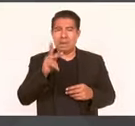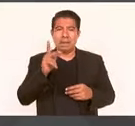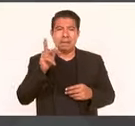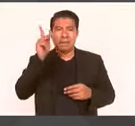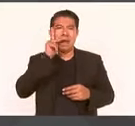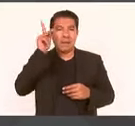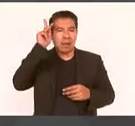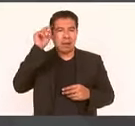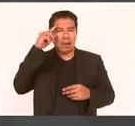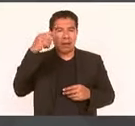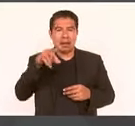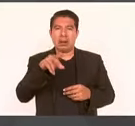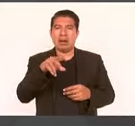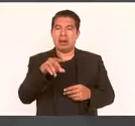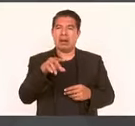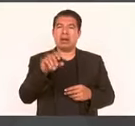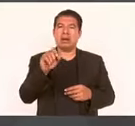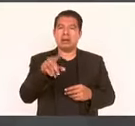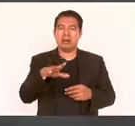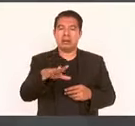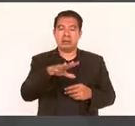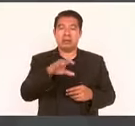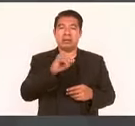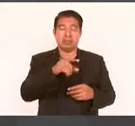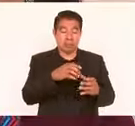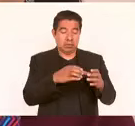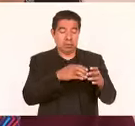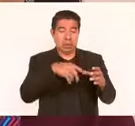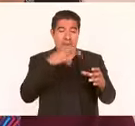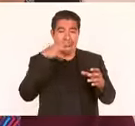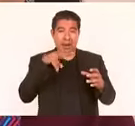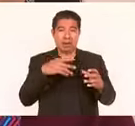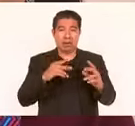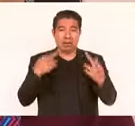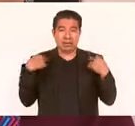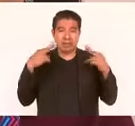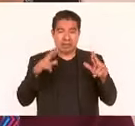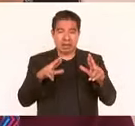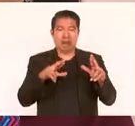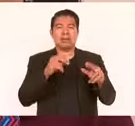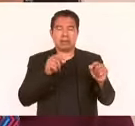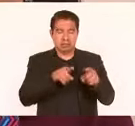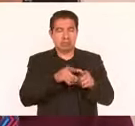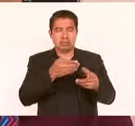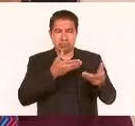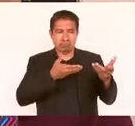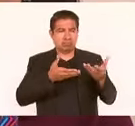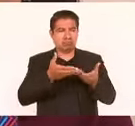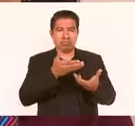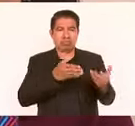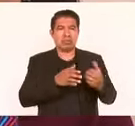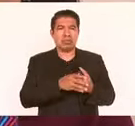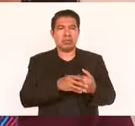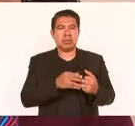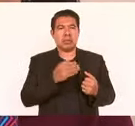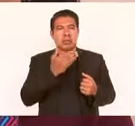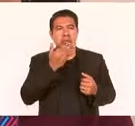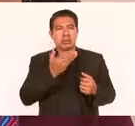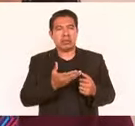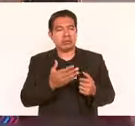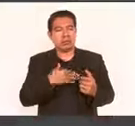el nuncio Coppola, que es una gente